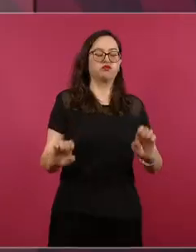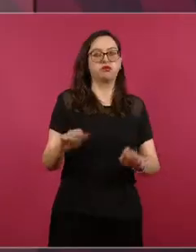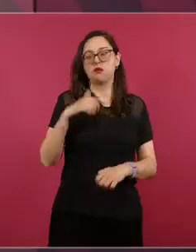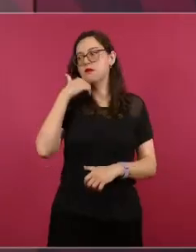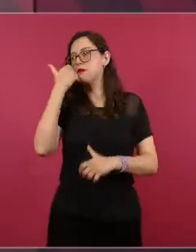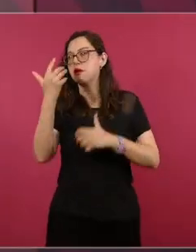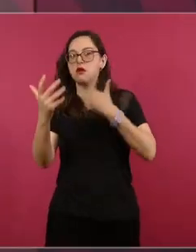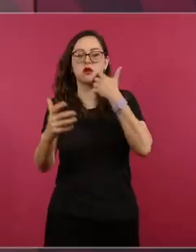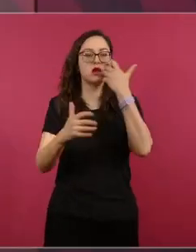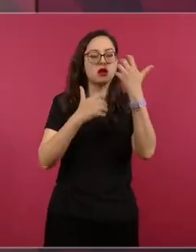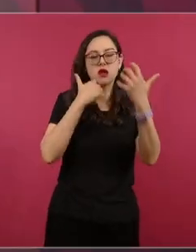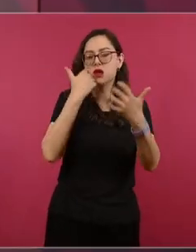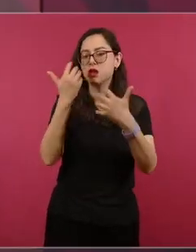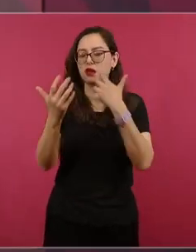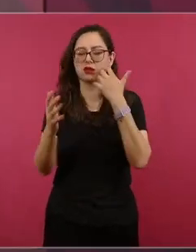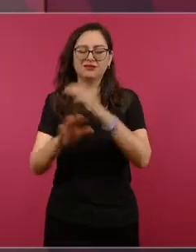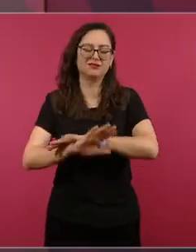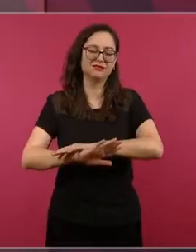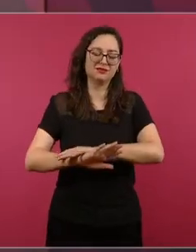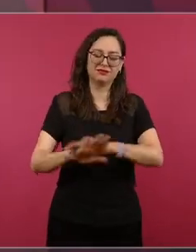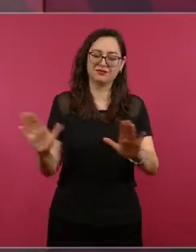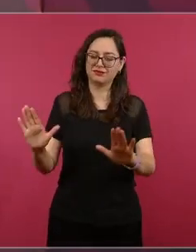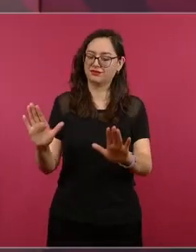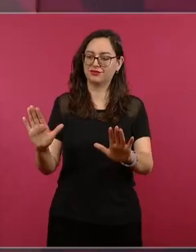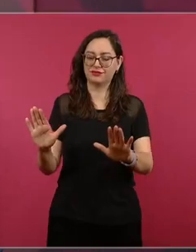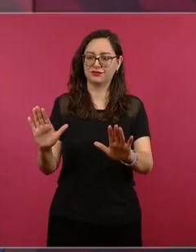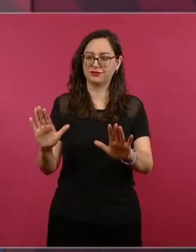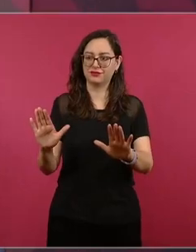que se entienda que la felicidad